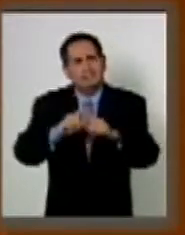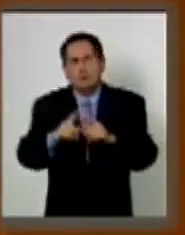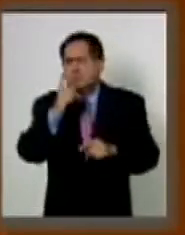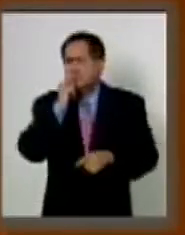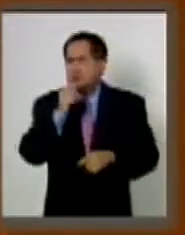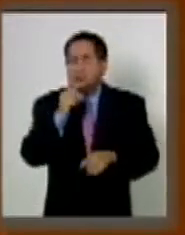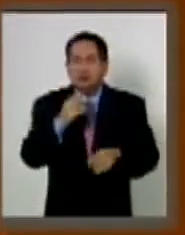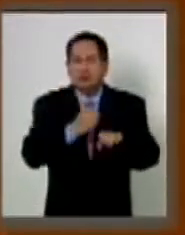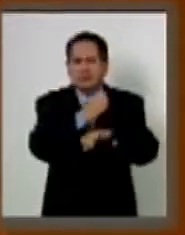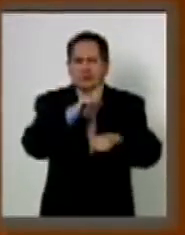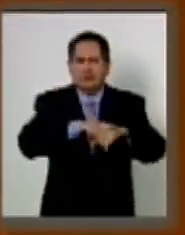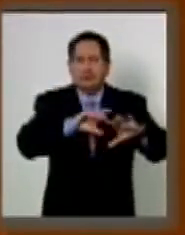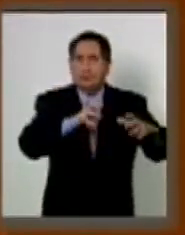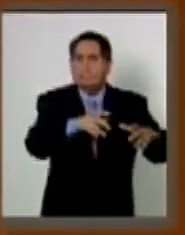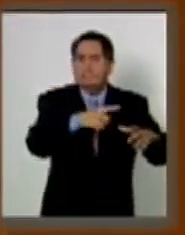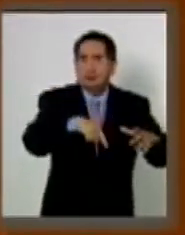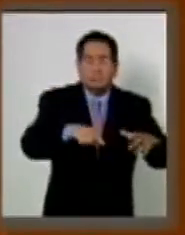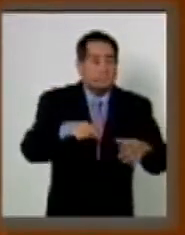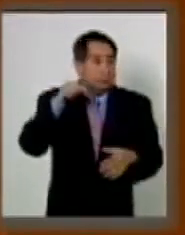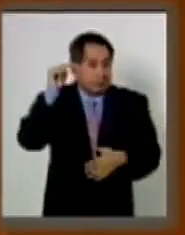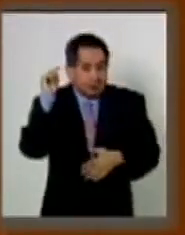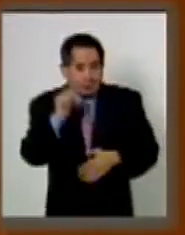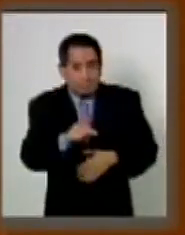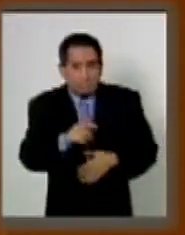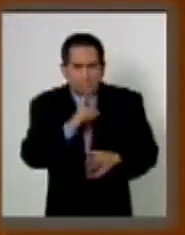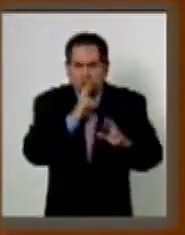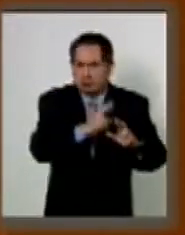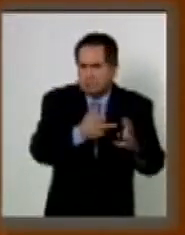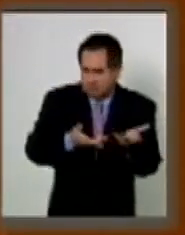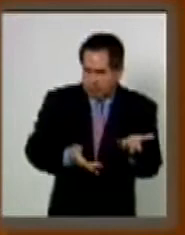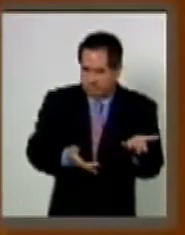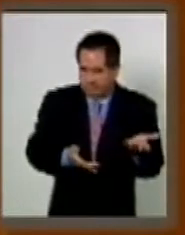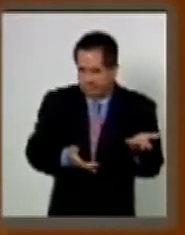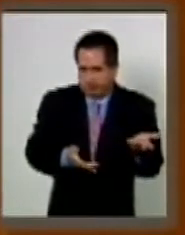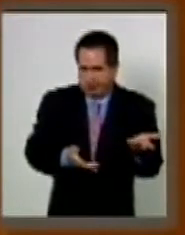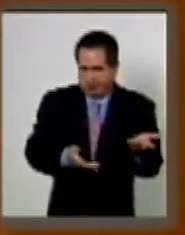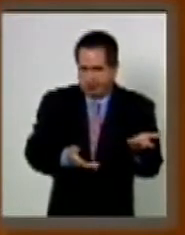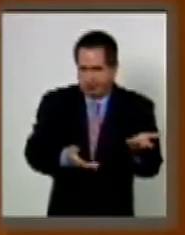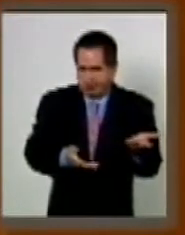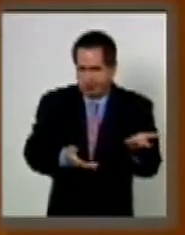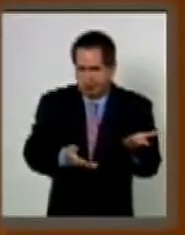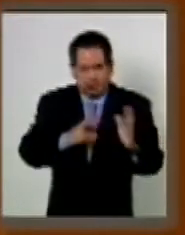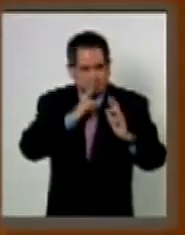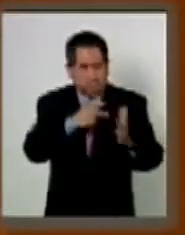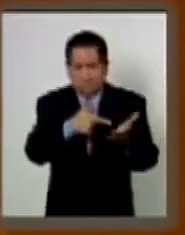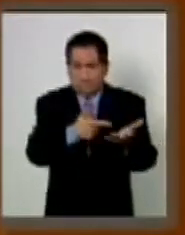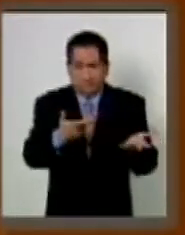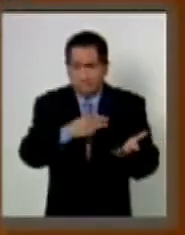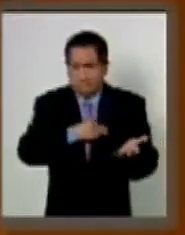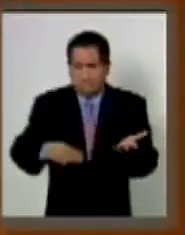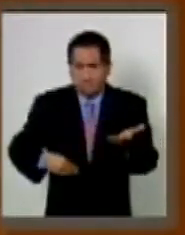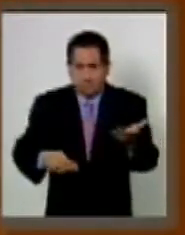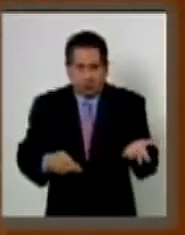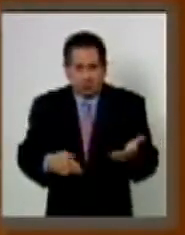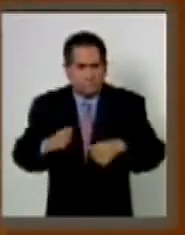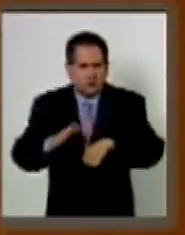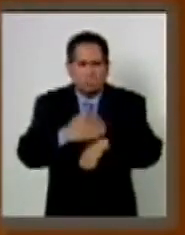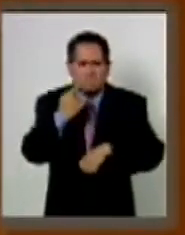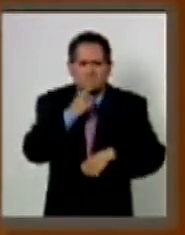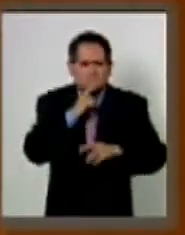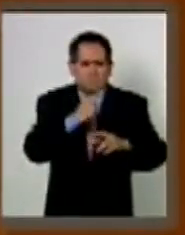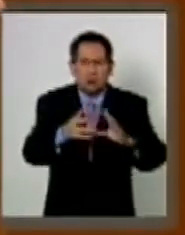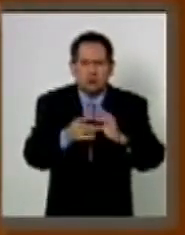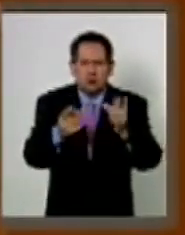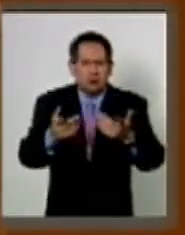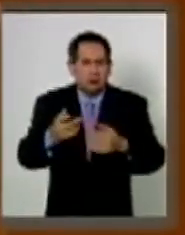Policía Estatal. Y ahí están los resultados de esos municipios. ¿Y por qué resulta